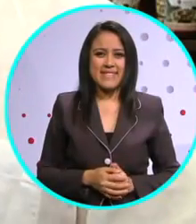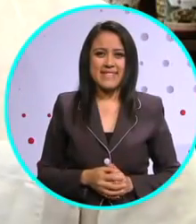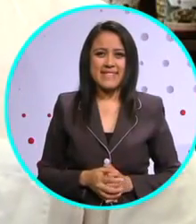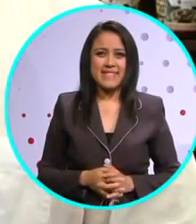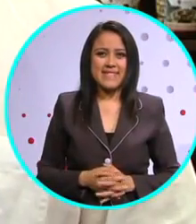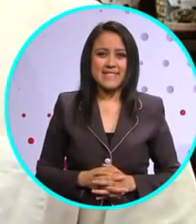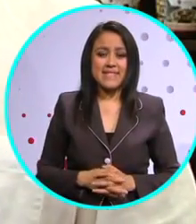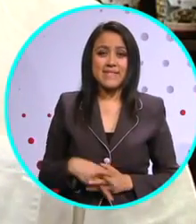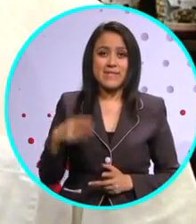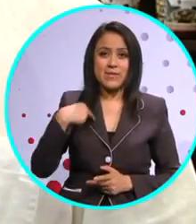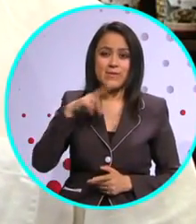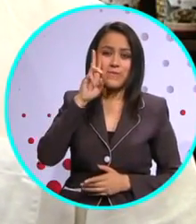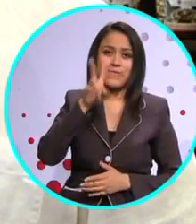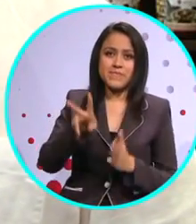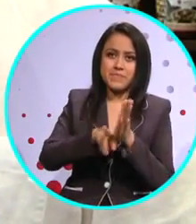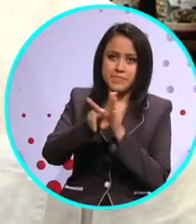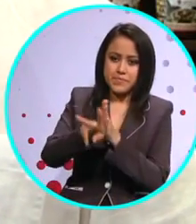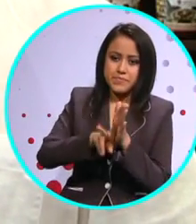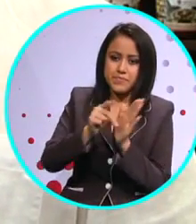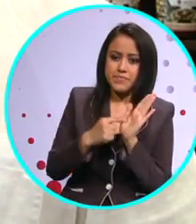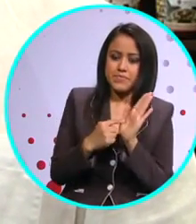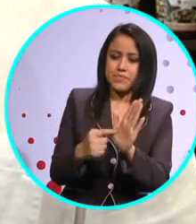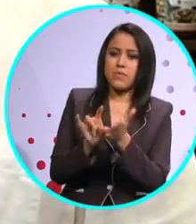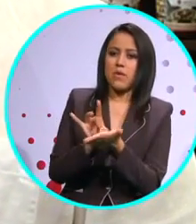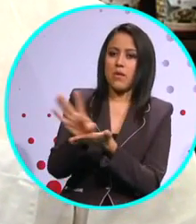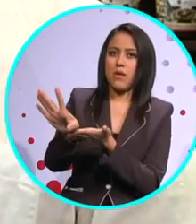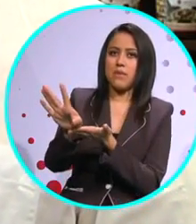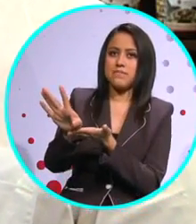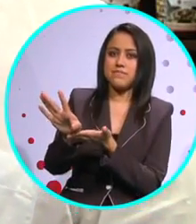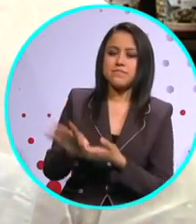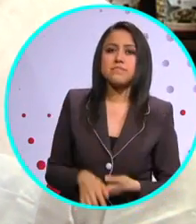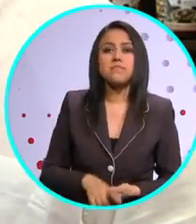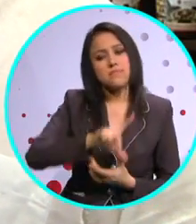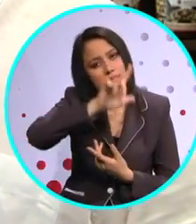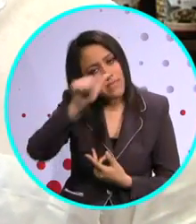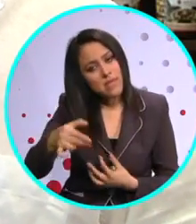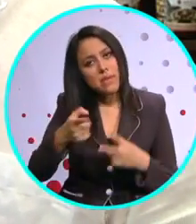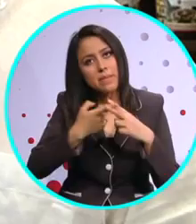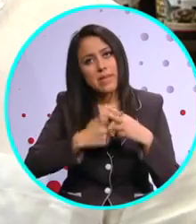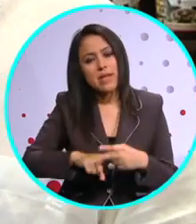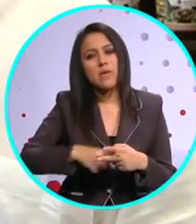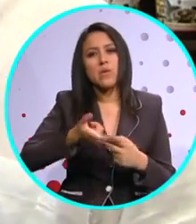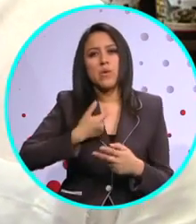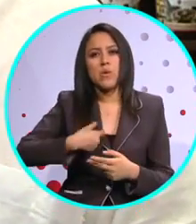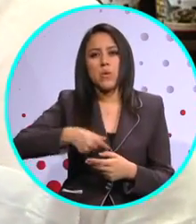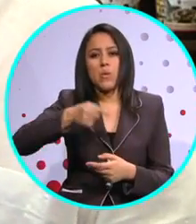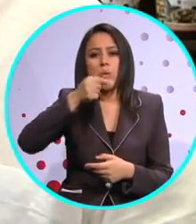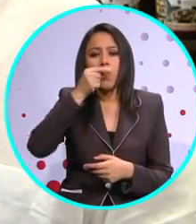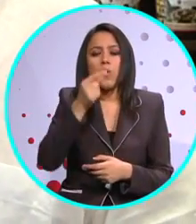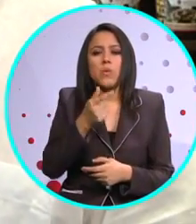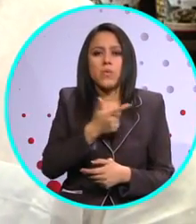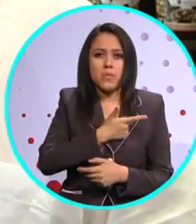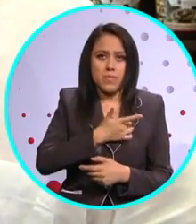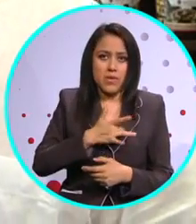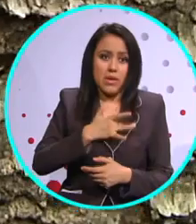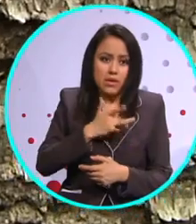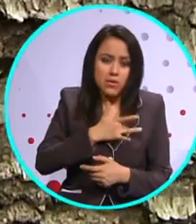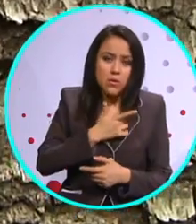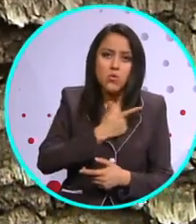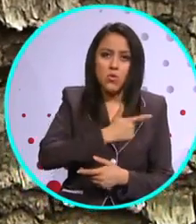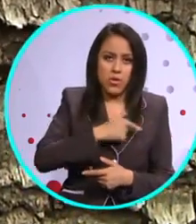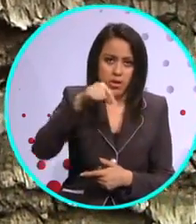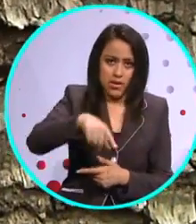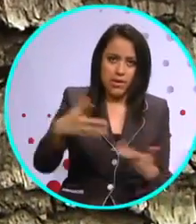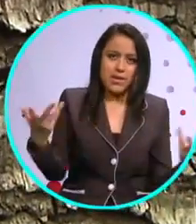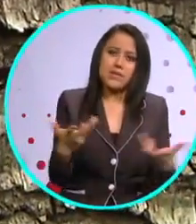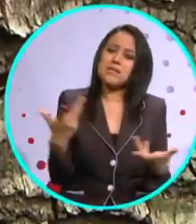Les ponemos un video introductorio y posteriormente iniciamos una degustación gastronómica de lo típico de aquí de Zacatlán.